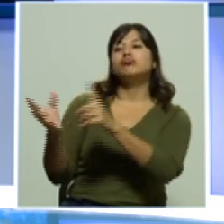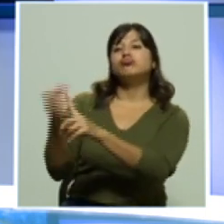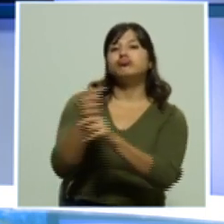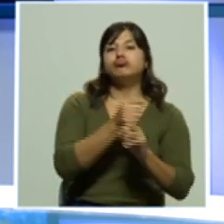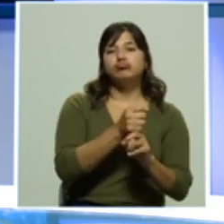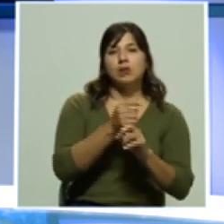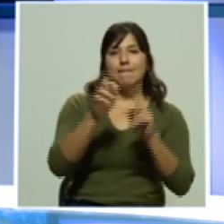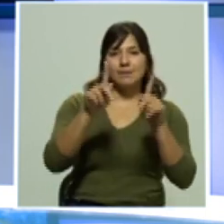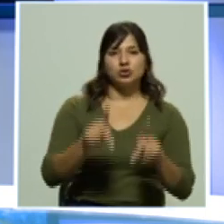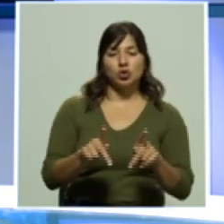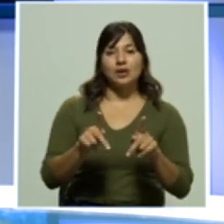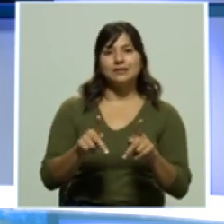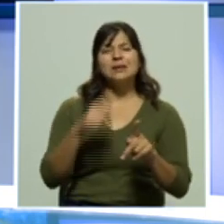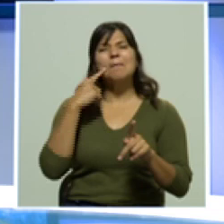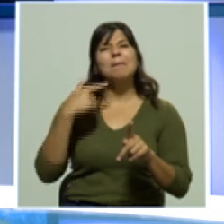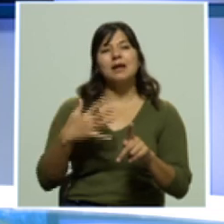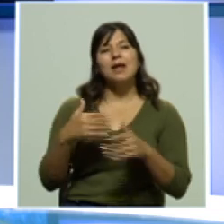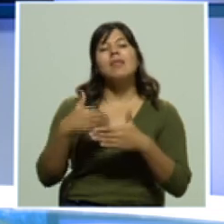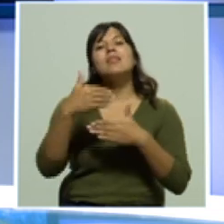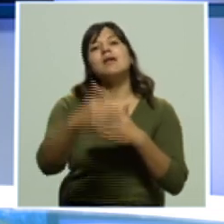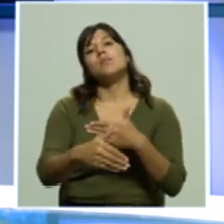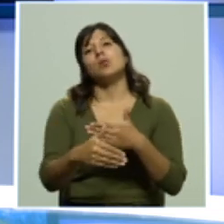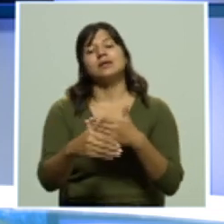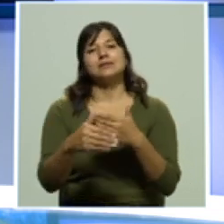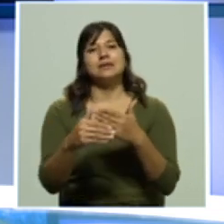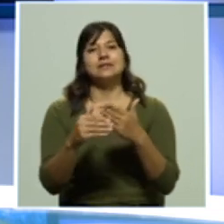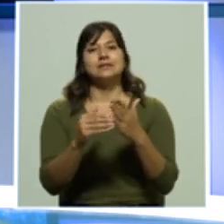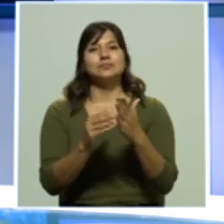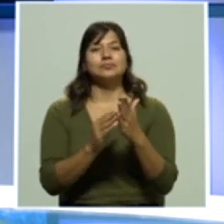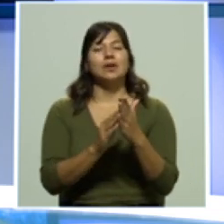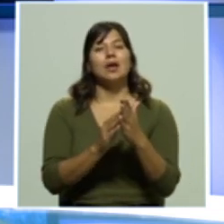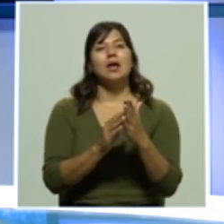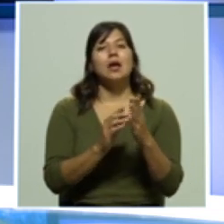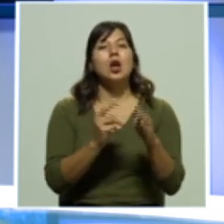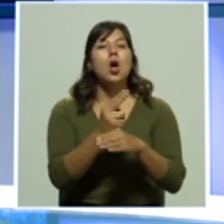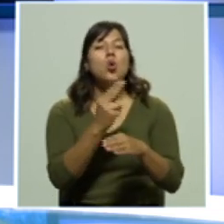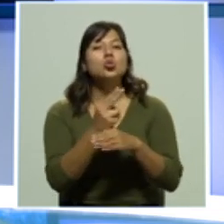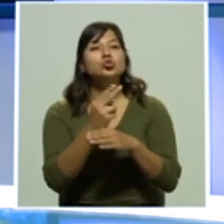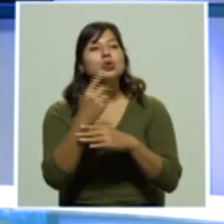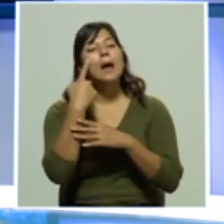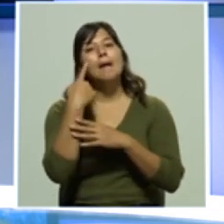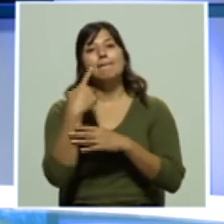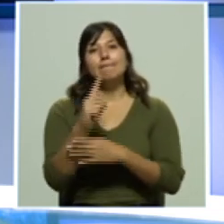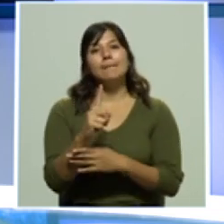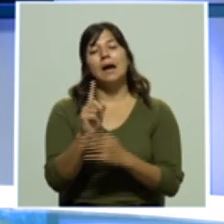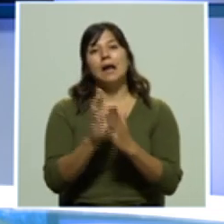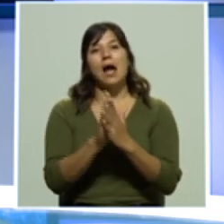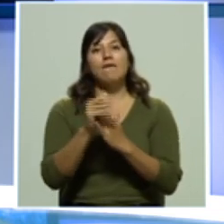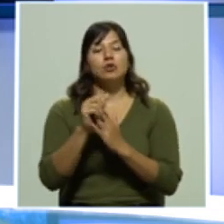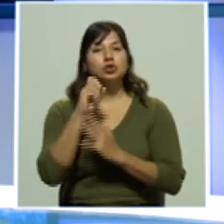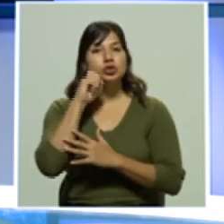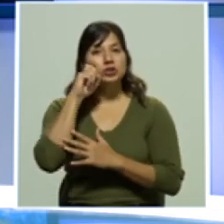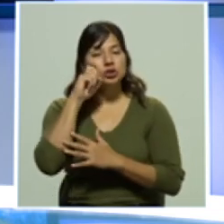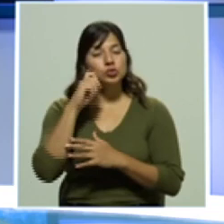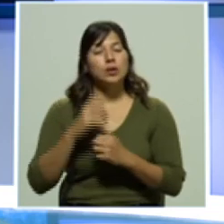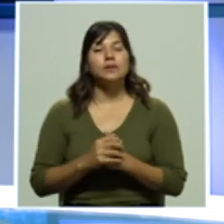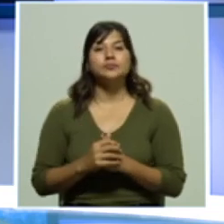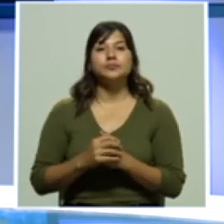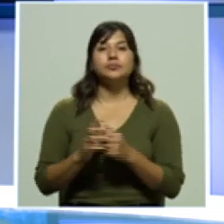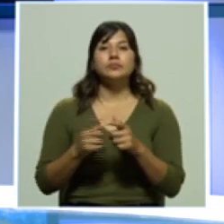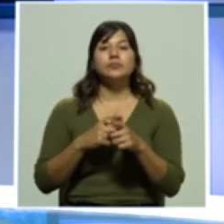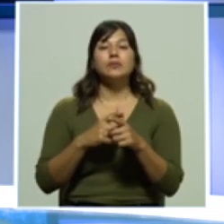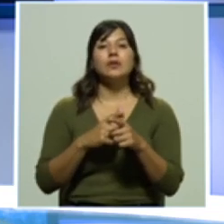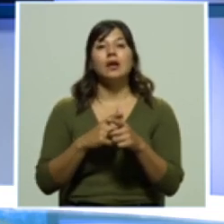las próximas 48 horas, la onda tropical número 52 tiene altas probabilidades de